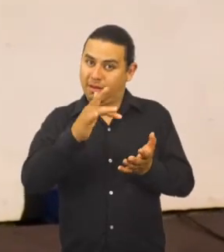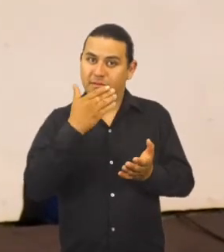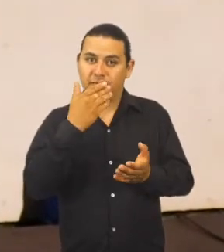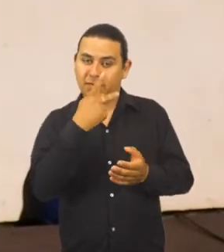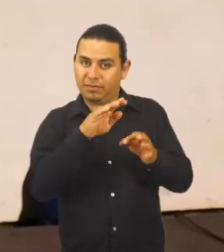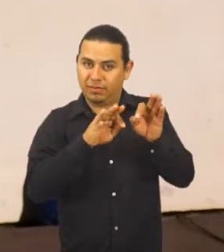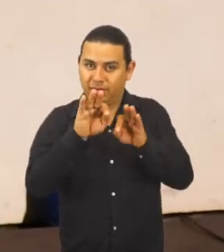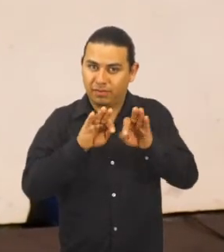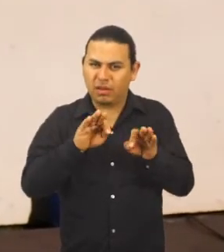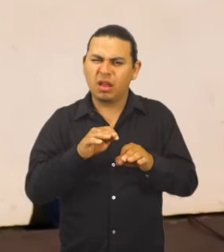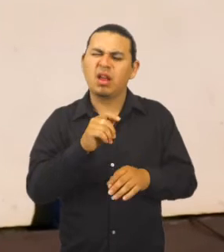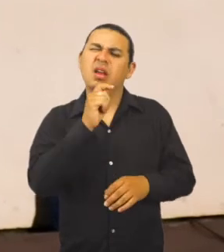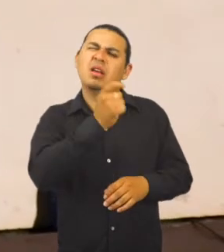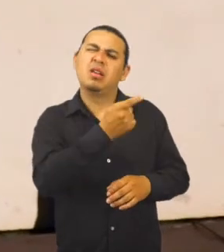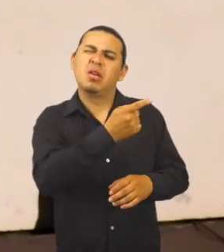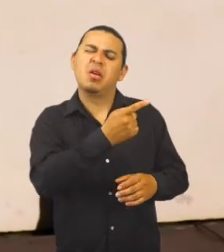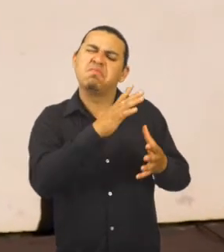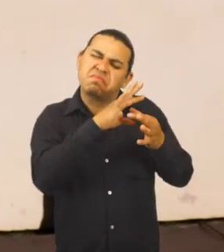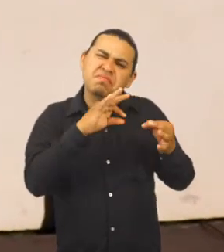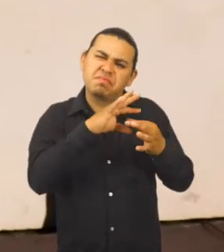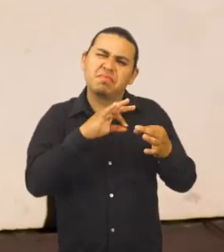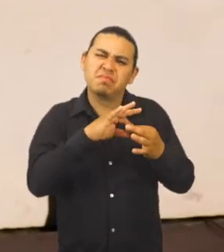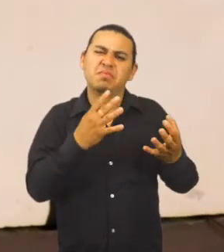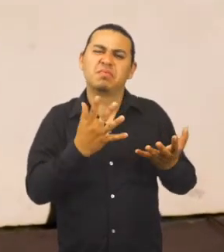53 aniversario de La Tuna Universitaria.